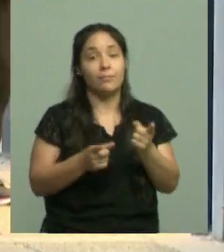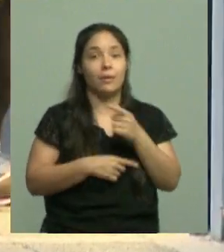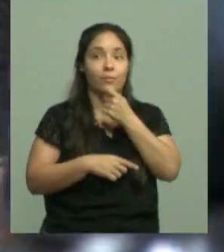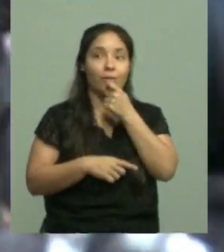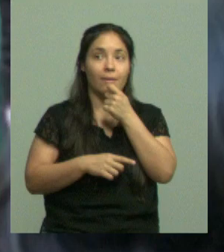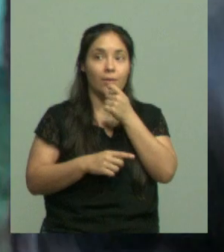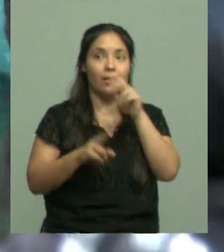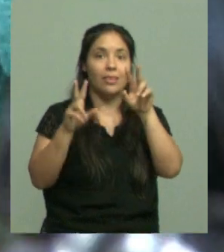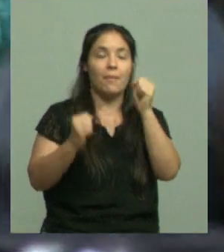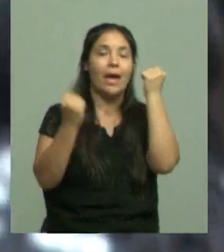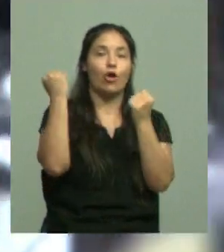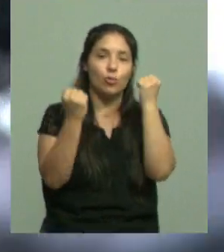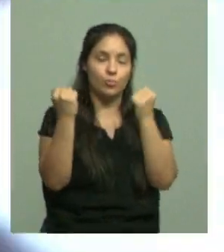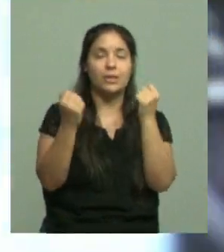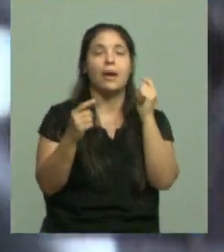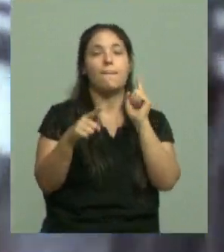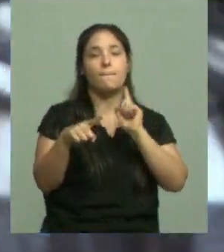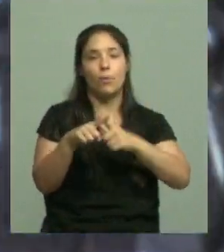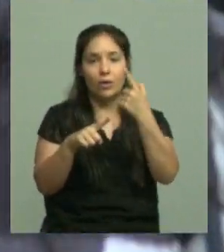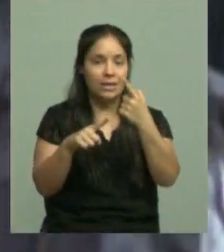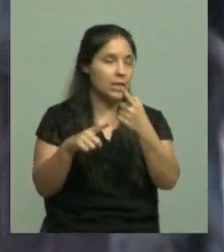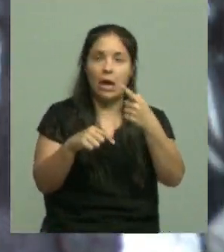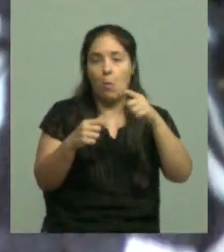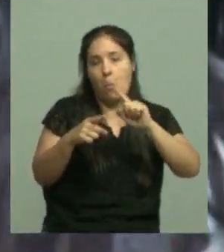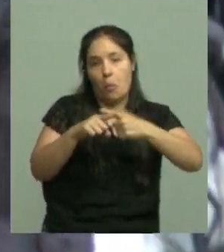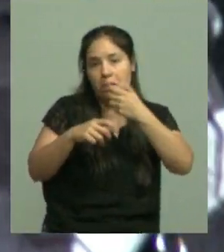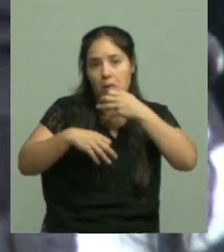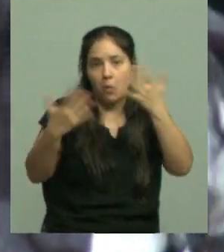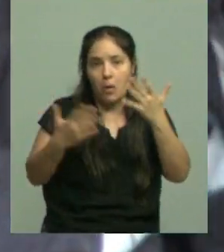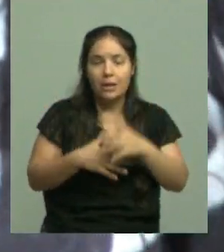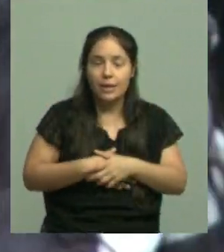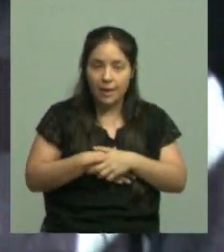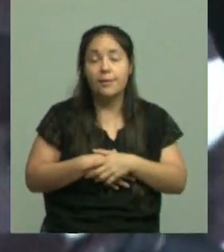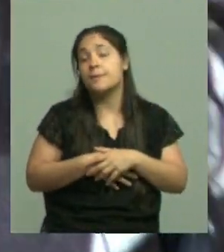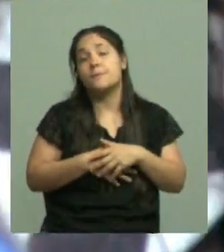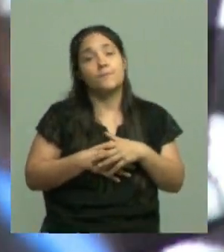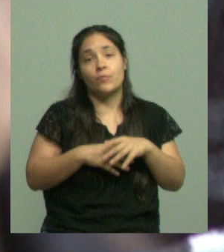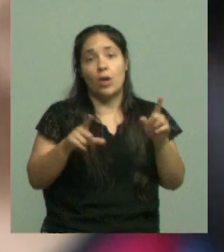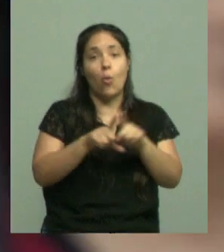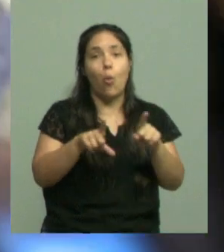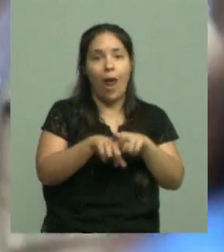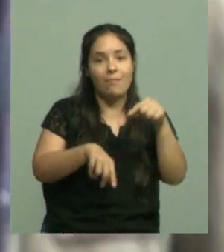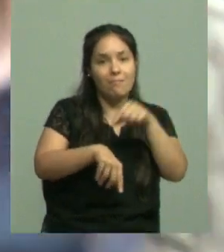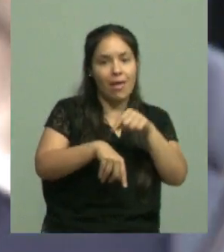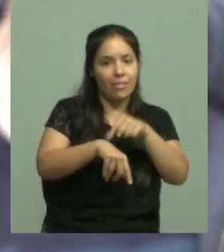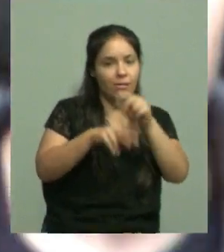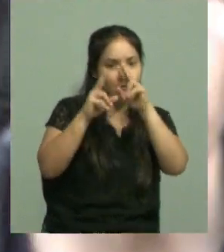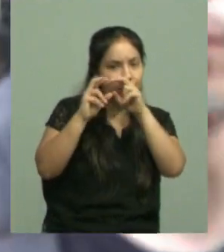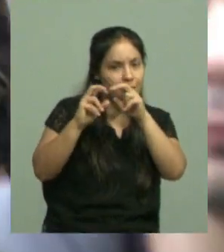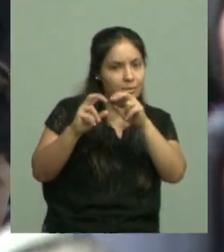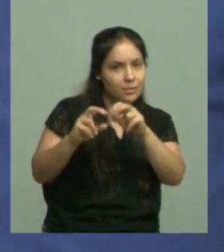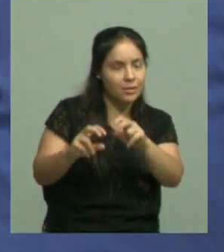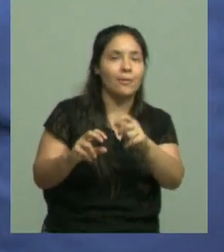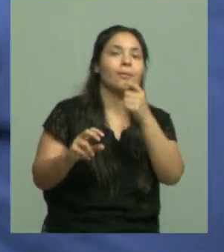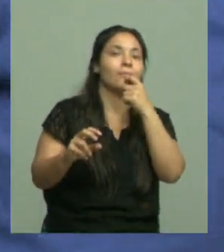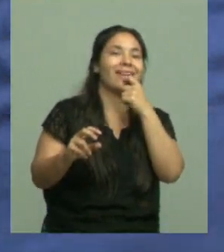política económica o del tipo que sea, tenés que hacer más o menos como hacen los médicos, evaluar la relación costo-beneficio.